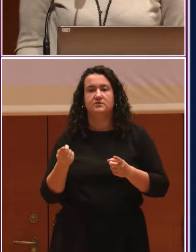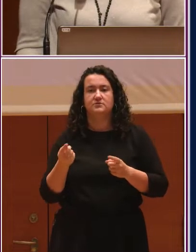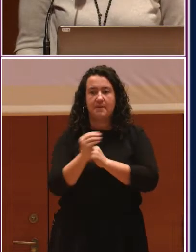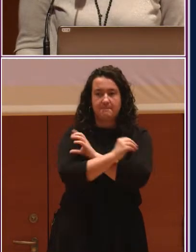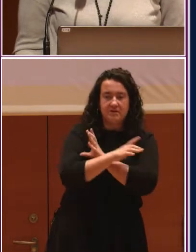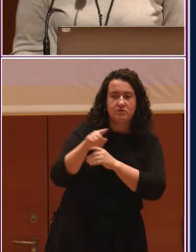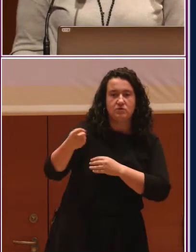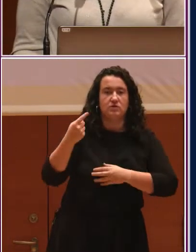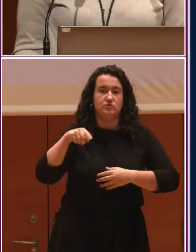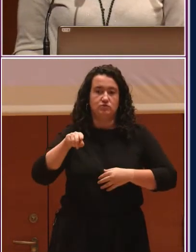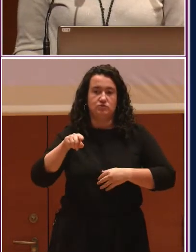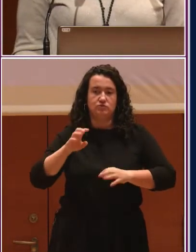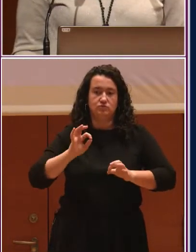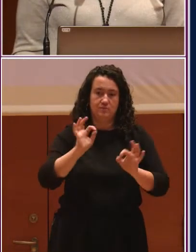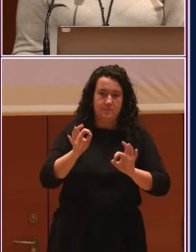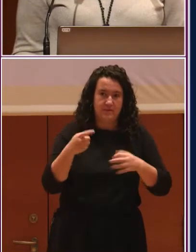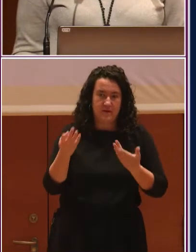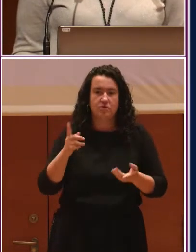envejecimiento saludable